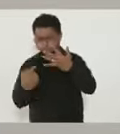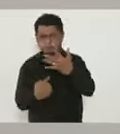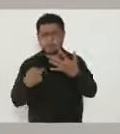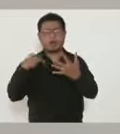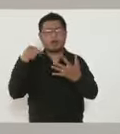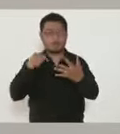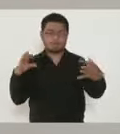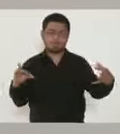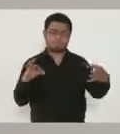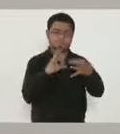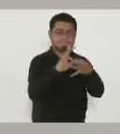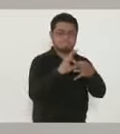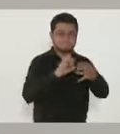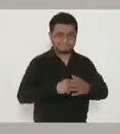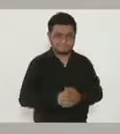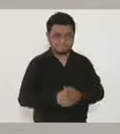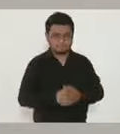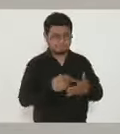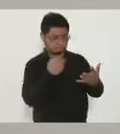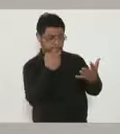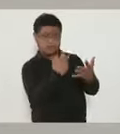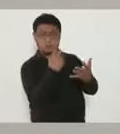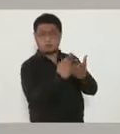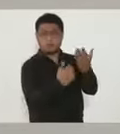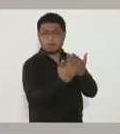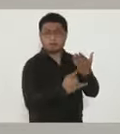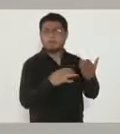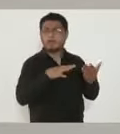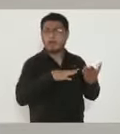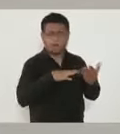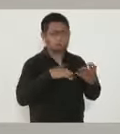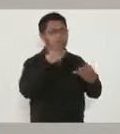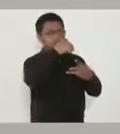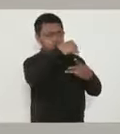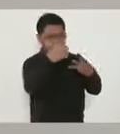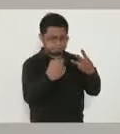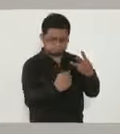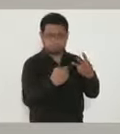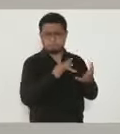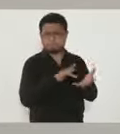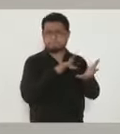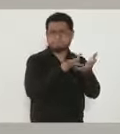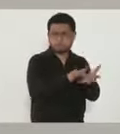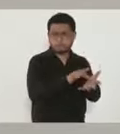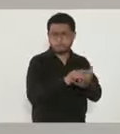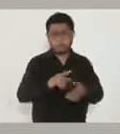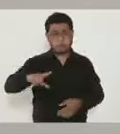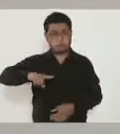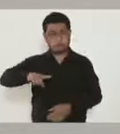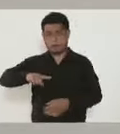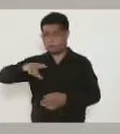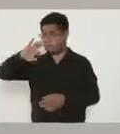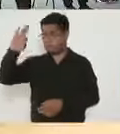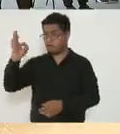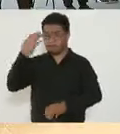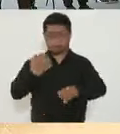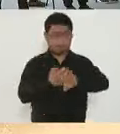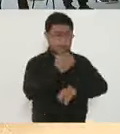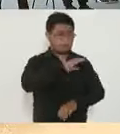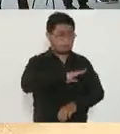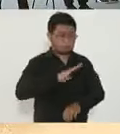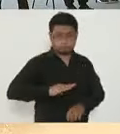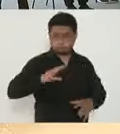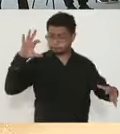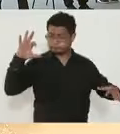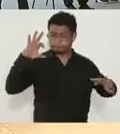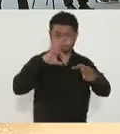de desarrollo. En este proyecto confluyen esfuerzos de los 3 órdenes de gobierno y algunas de las empresas más capaces de México. Esto lo convierte